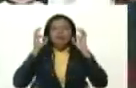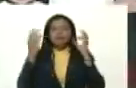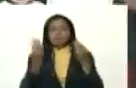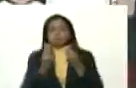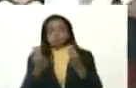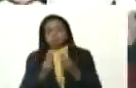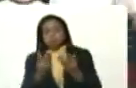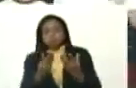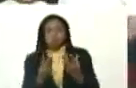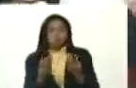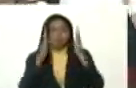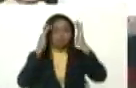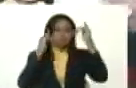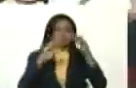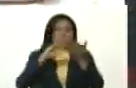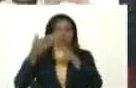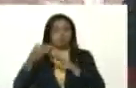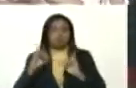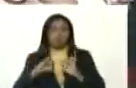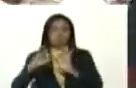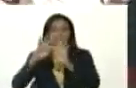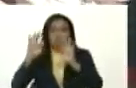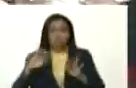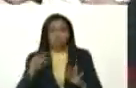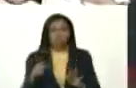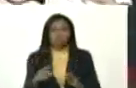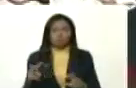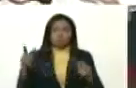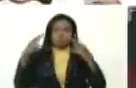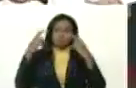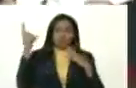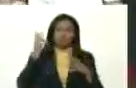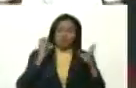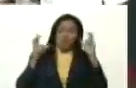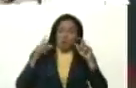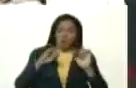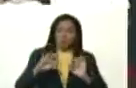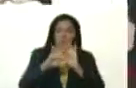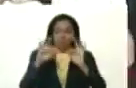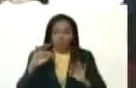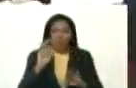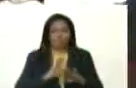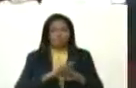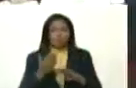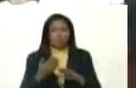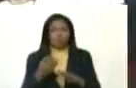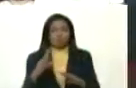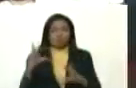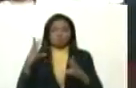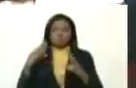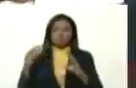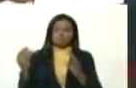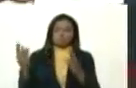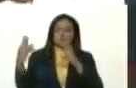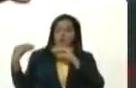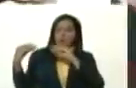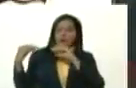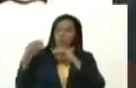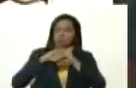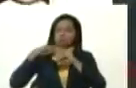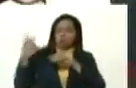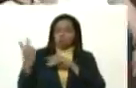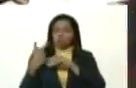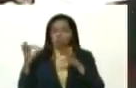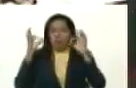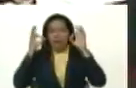comunidades. Así mismo como usted lo dice, parece que no hubiese oído, presidente. Porque estuvimos conversando ya ayer y estuvimos viendo